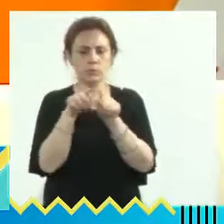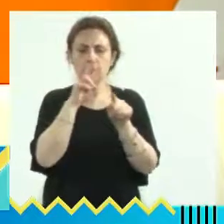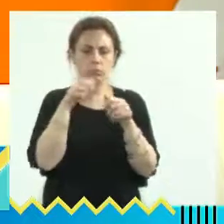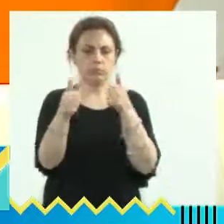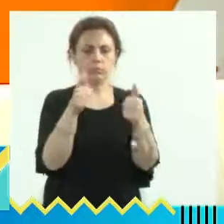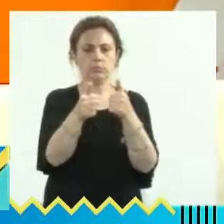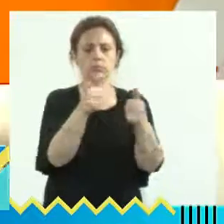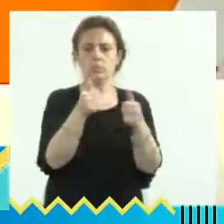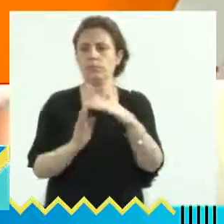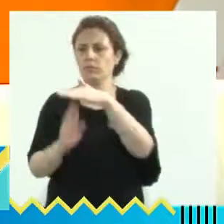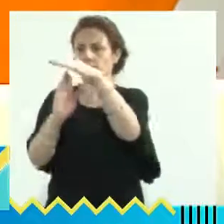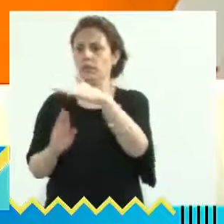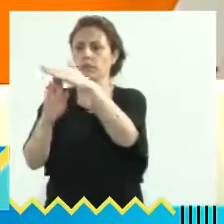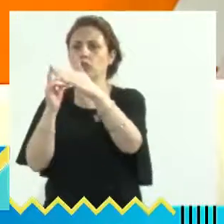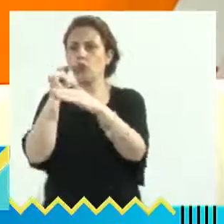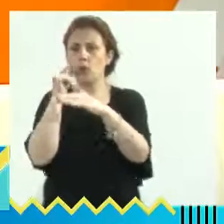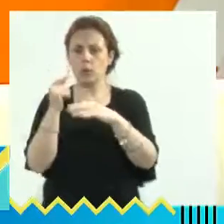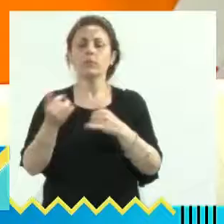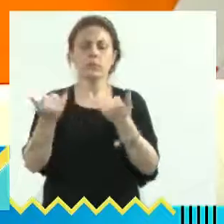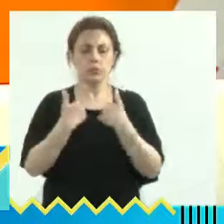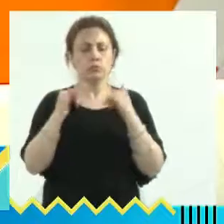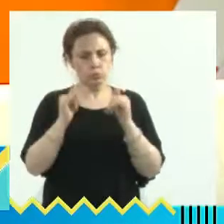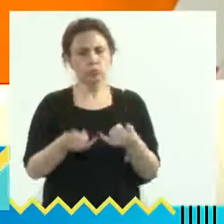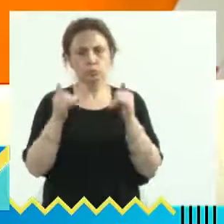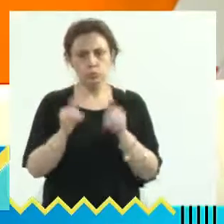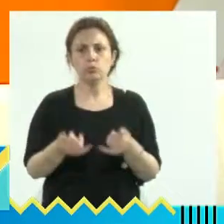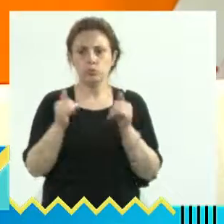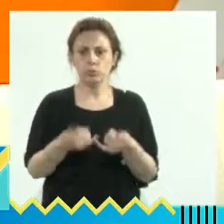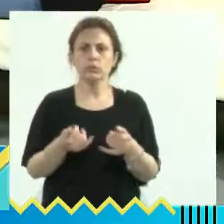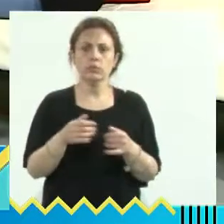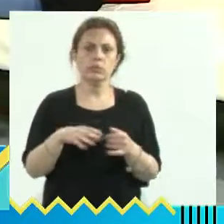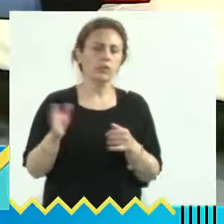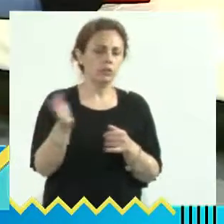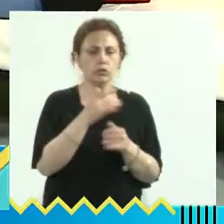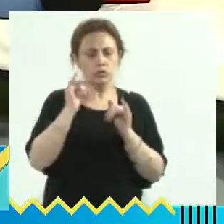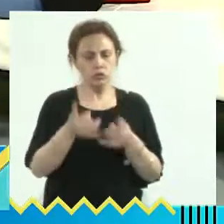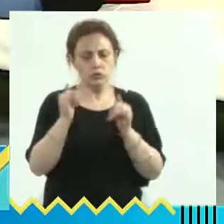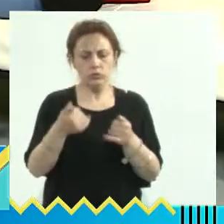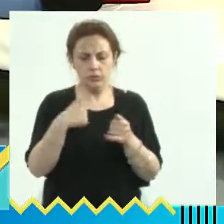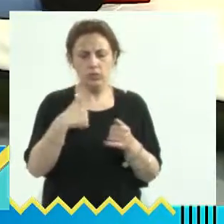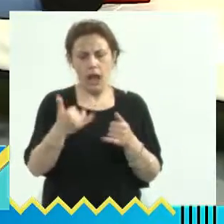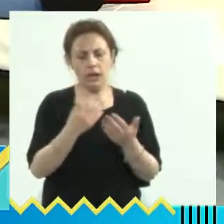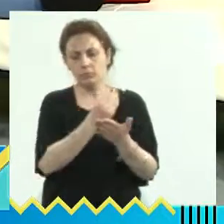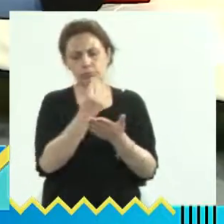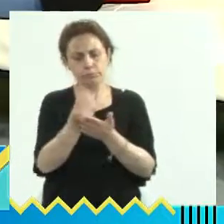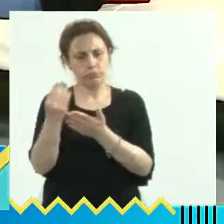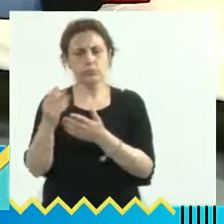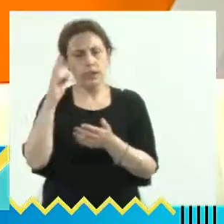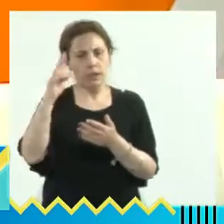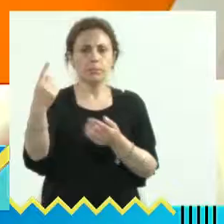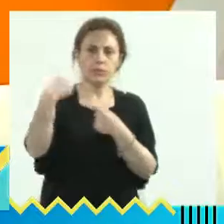nuestro partido, los que nos dijeron, los primeros lugares son todas mujeres y todas nuestras listas van a ser paritarias. Por eso